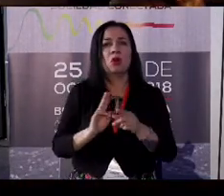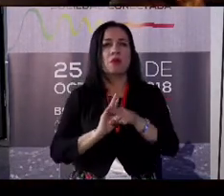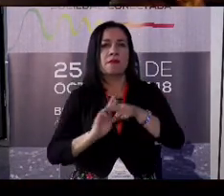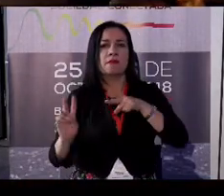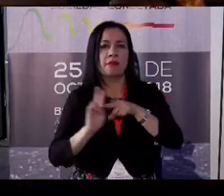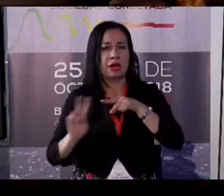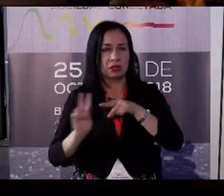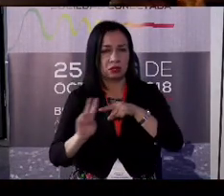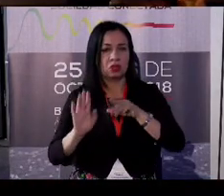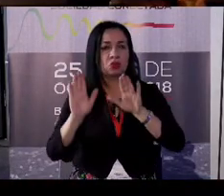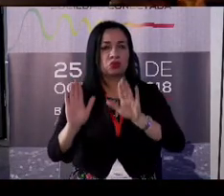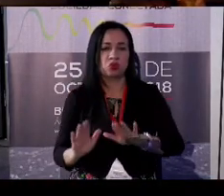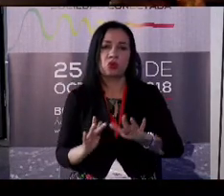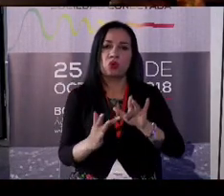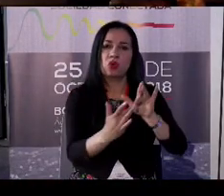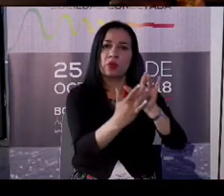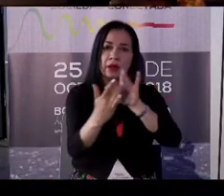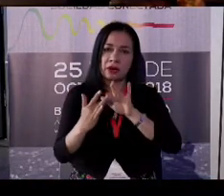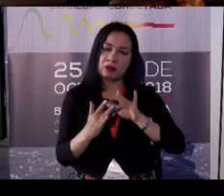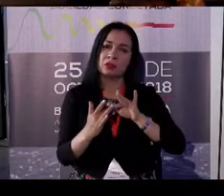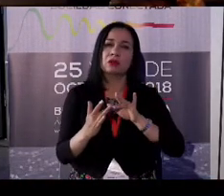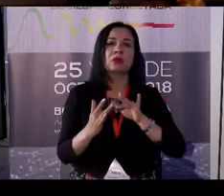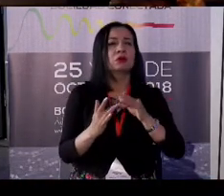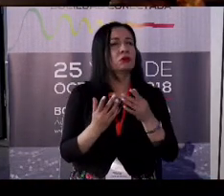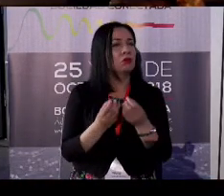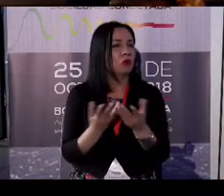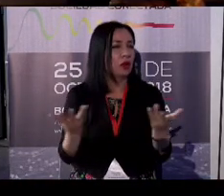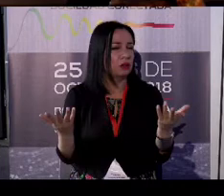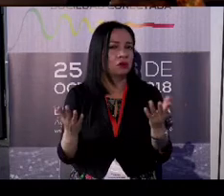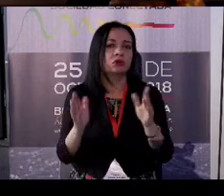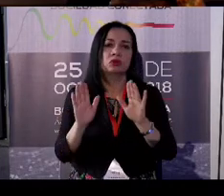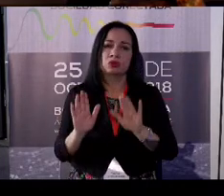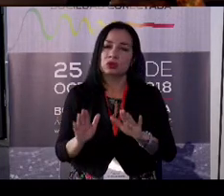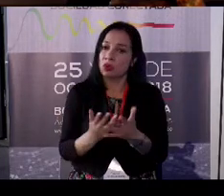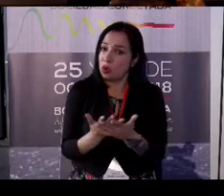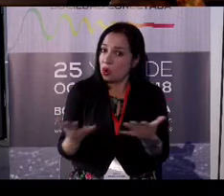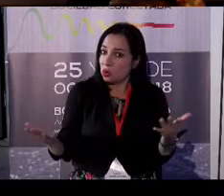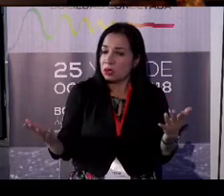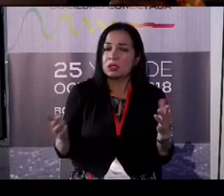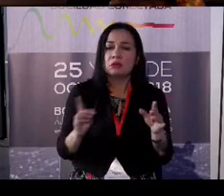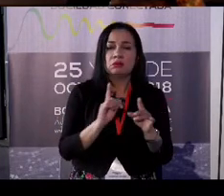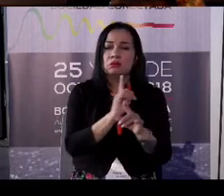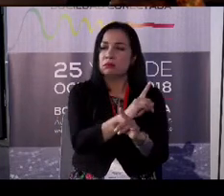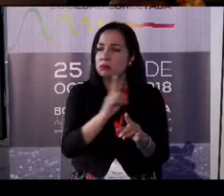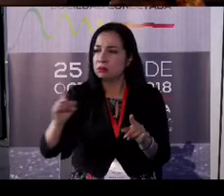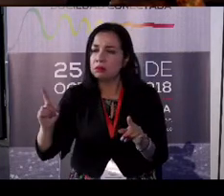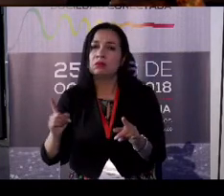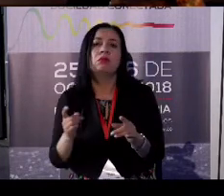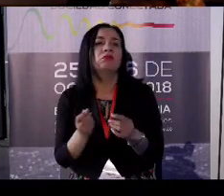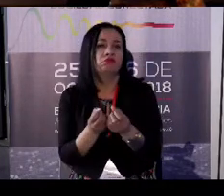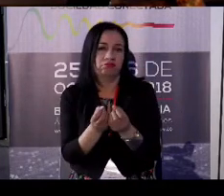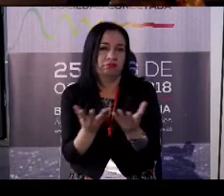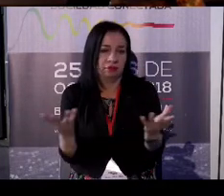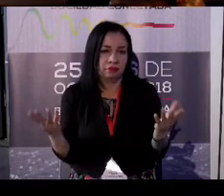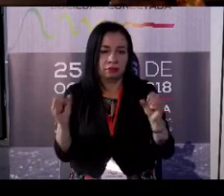velocidad de la instalación, de la construcción. Todas esas cosas son cuantificables. Y una subasta,